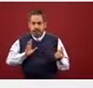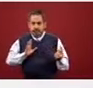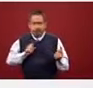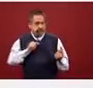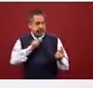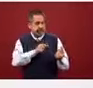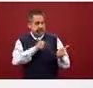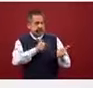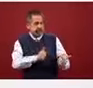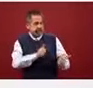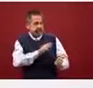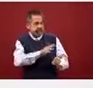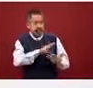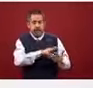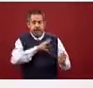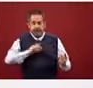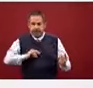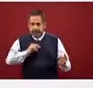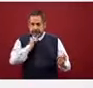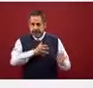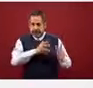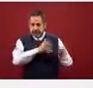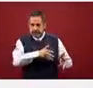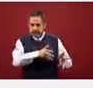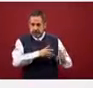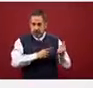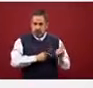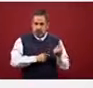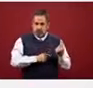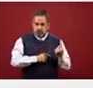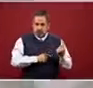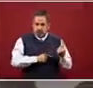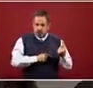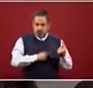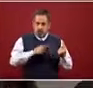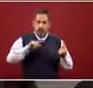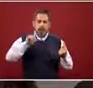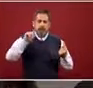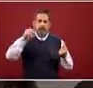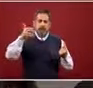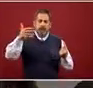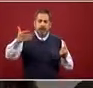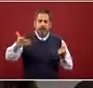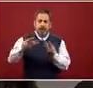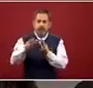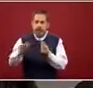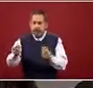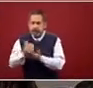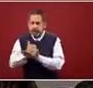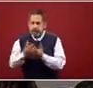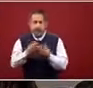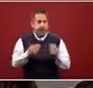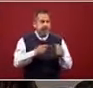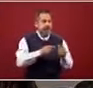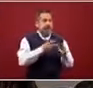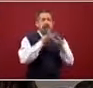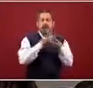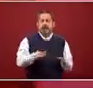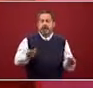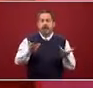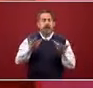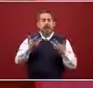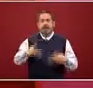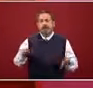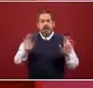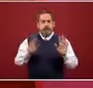no contagien y se recuperen, como suele pasar en esta enfermedad en la mayoría de los casos, en forma espontánea, en una